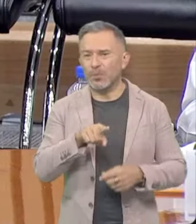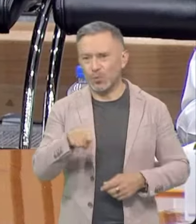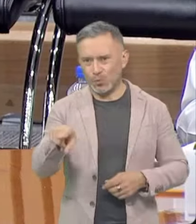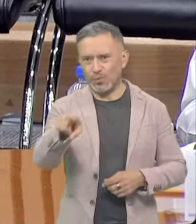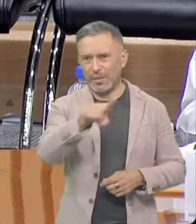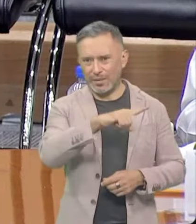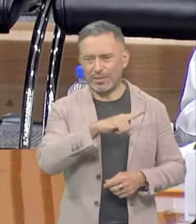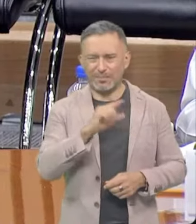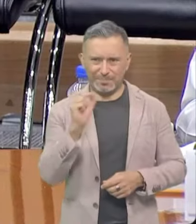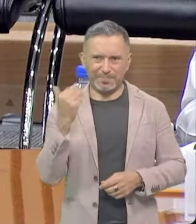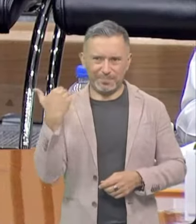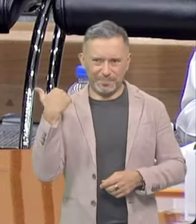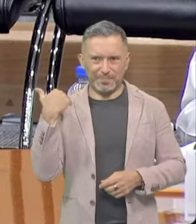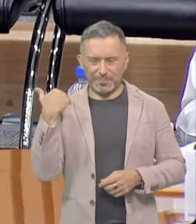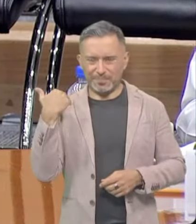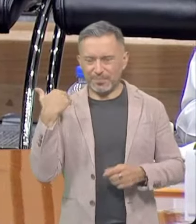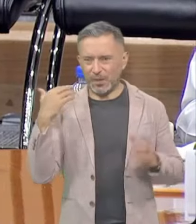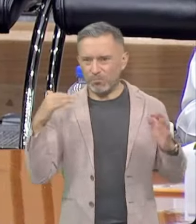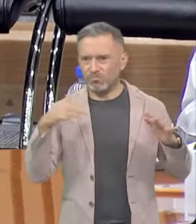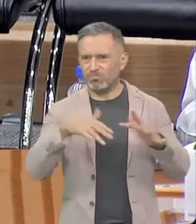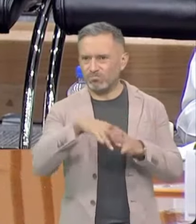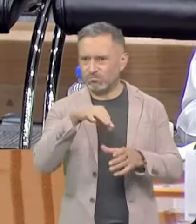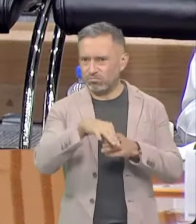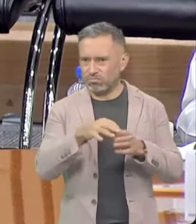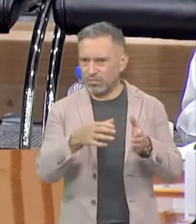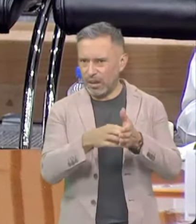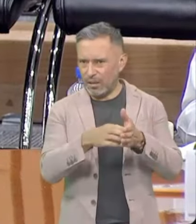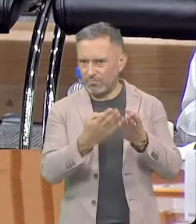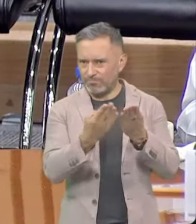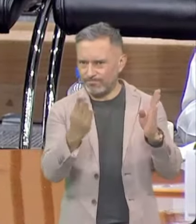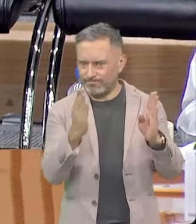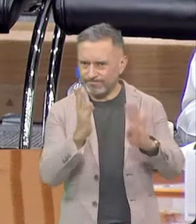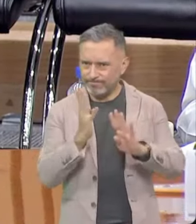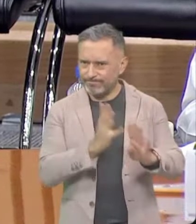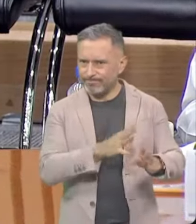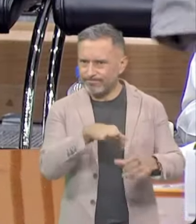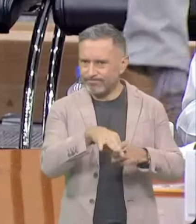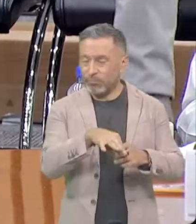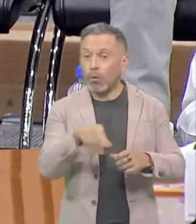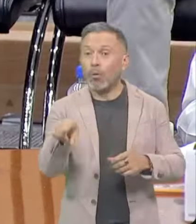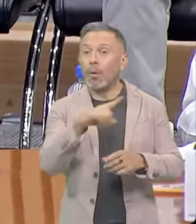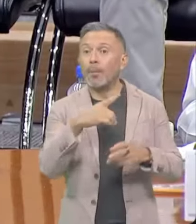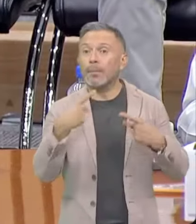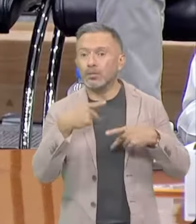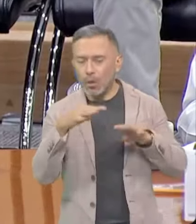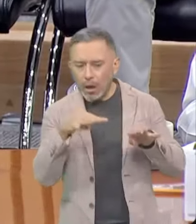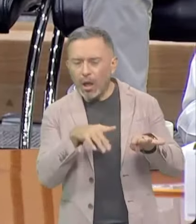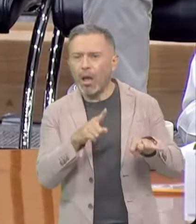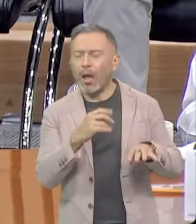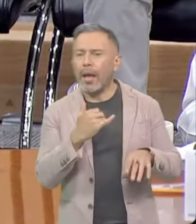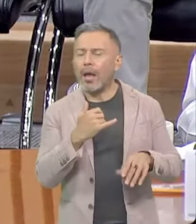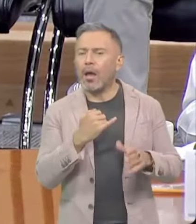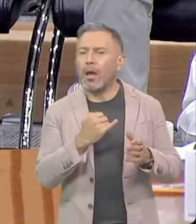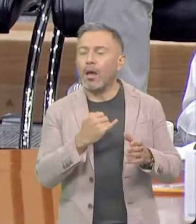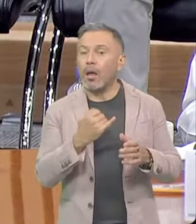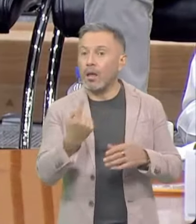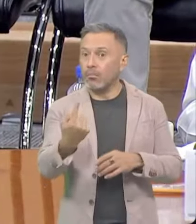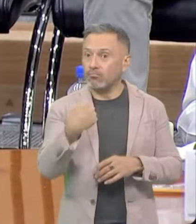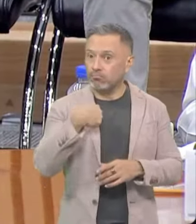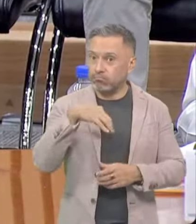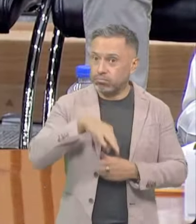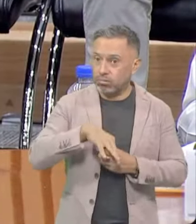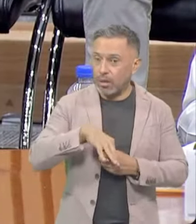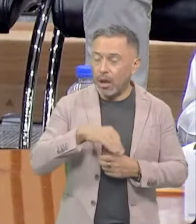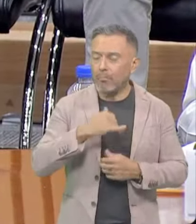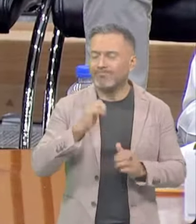las urnas que vean las ciudadanas y los ciudadanos que no se equivocaron al votar por